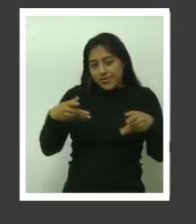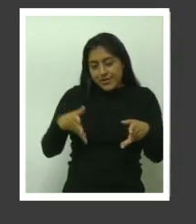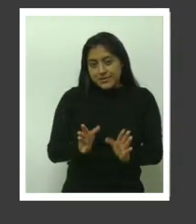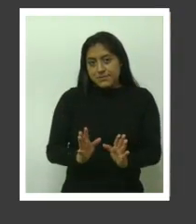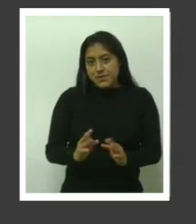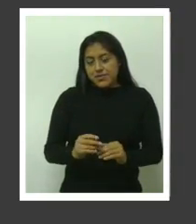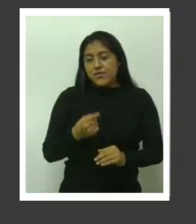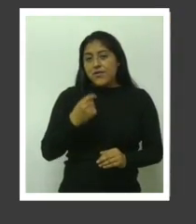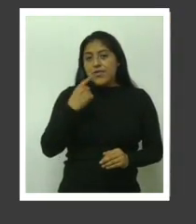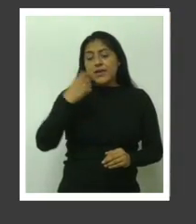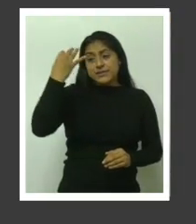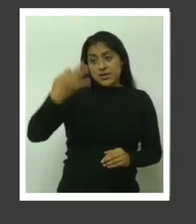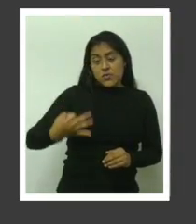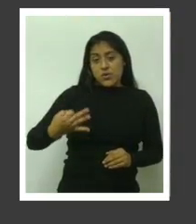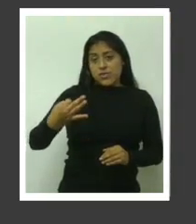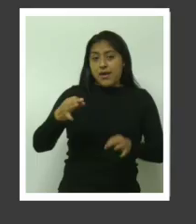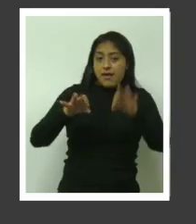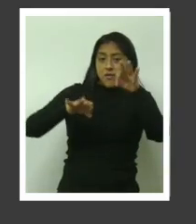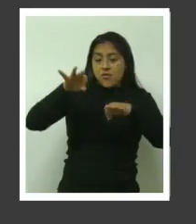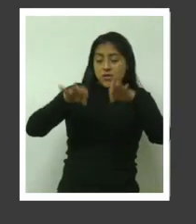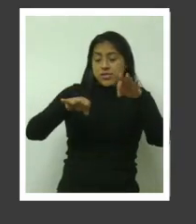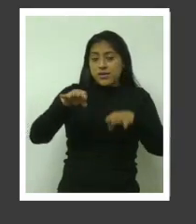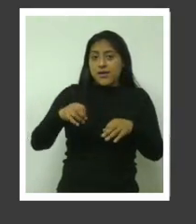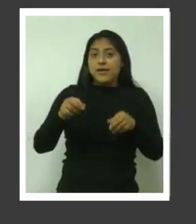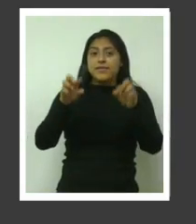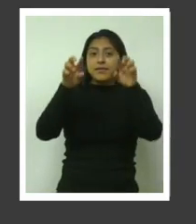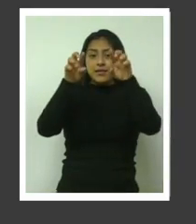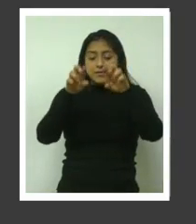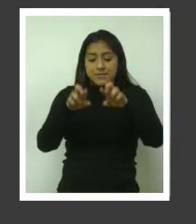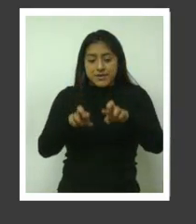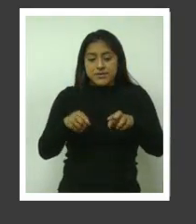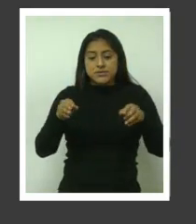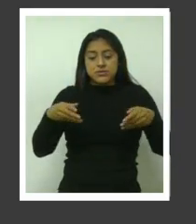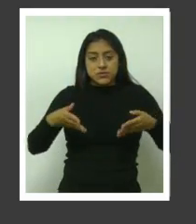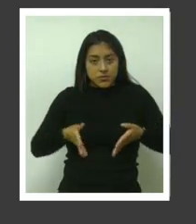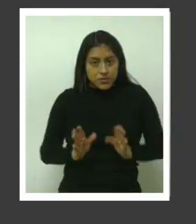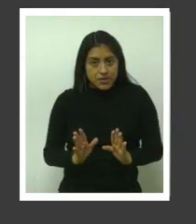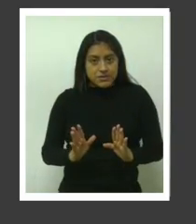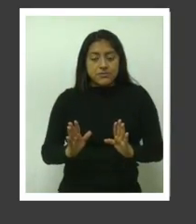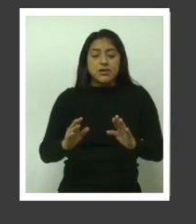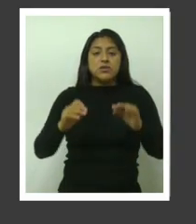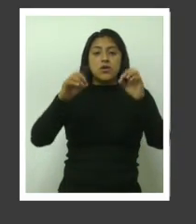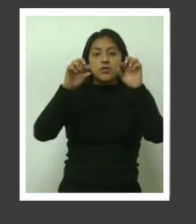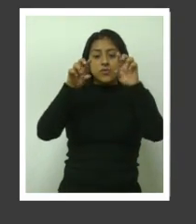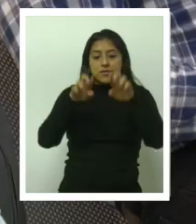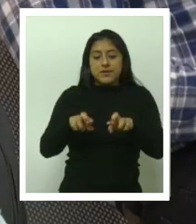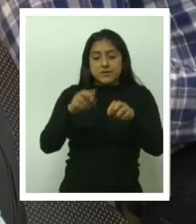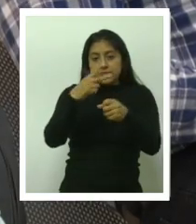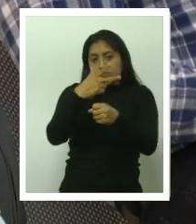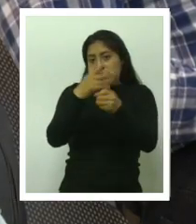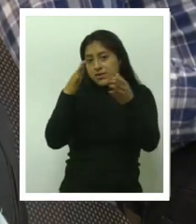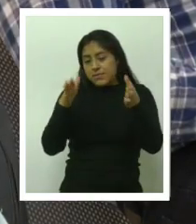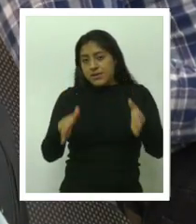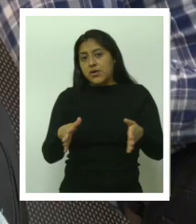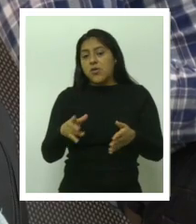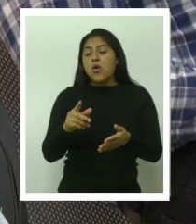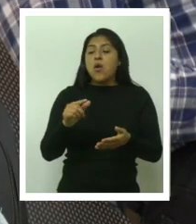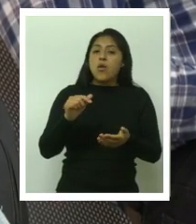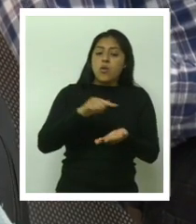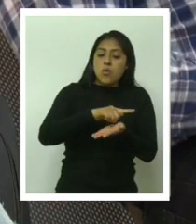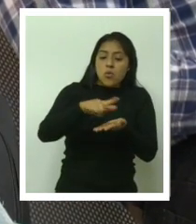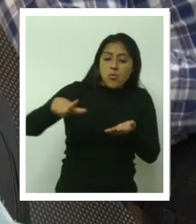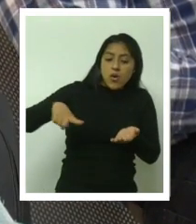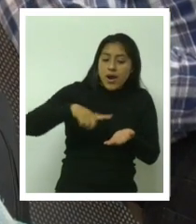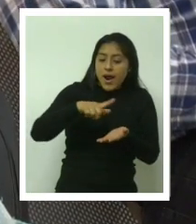certeza y seguridad jurídica de nacimiento de una persona inscrita en el Registro Nacional de las Personas, así como de la fecha